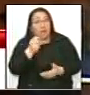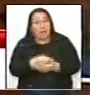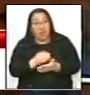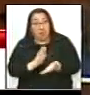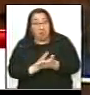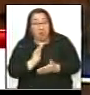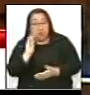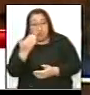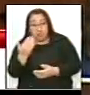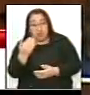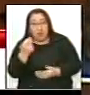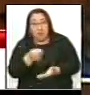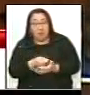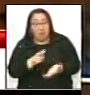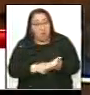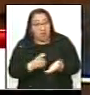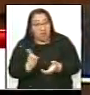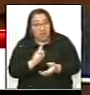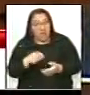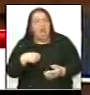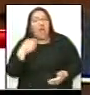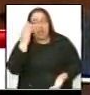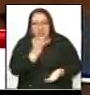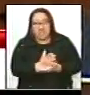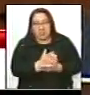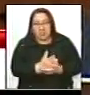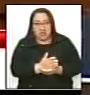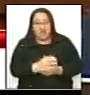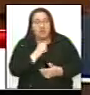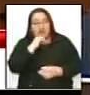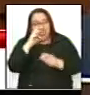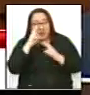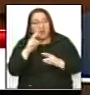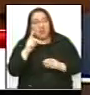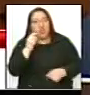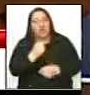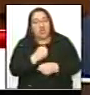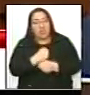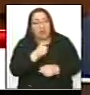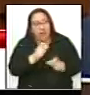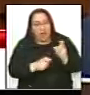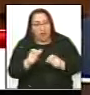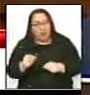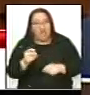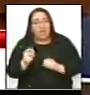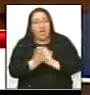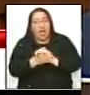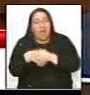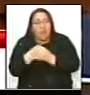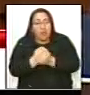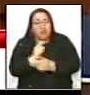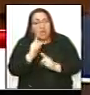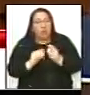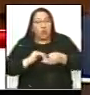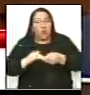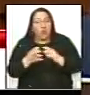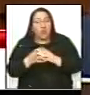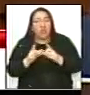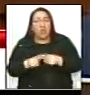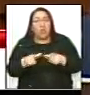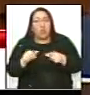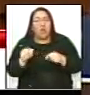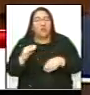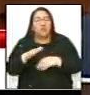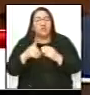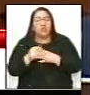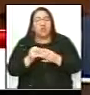tributarias, si hay transgresiones a derechos laborales, si hay aprovechamiento de las comunidades que están en los ámbitos de